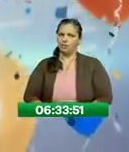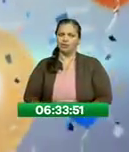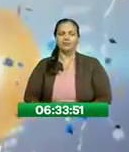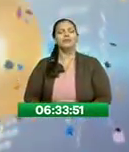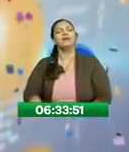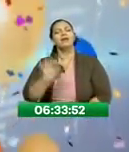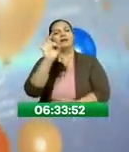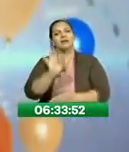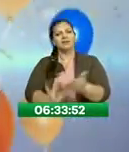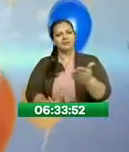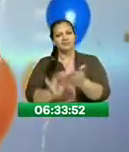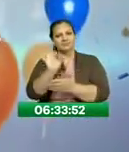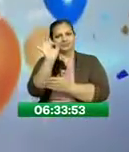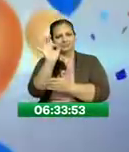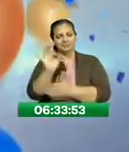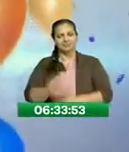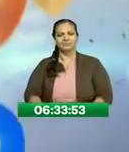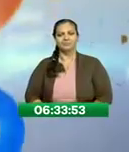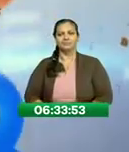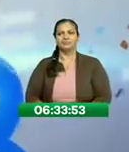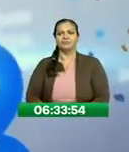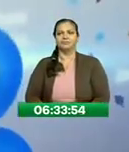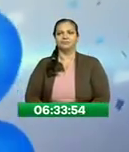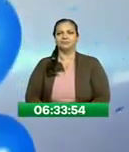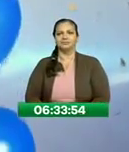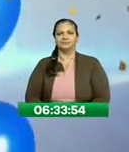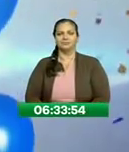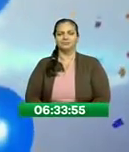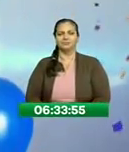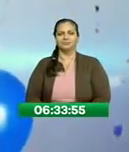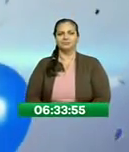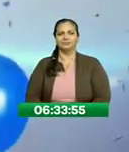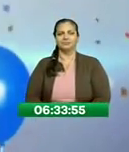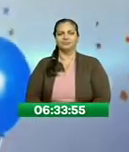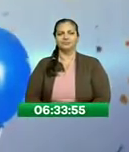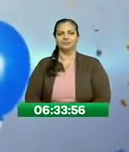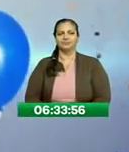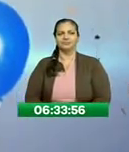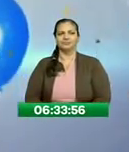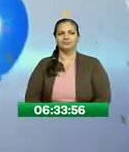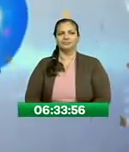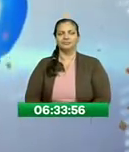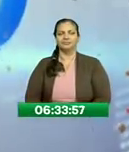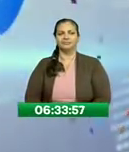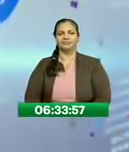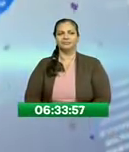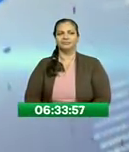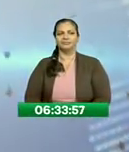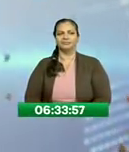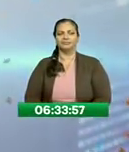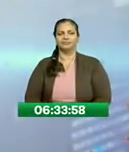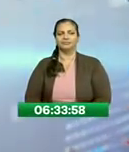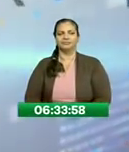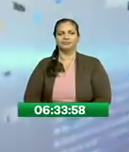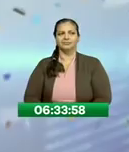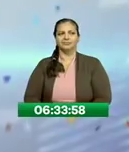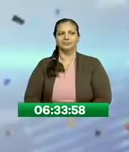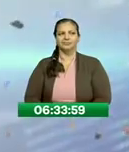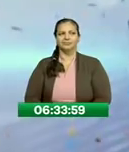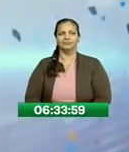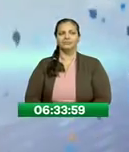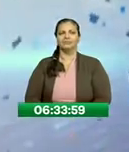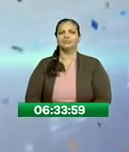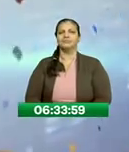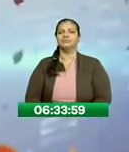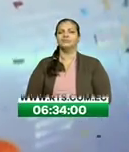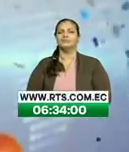¡Por ella, por los bollos! ¡Eso! ¡Por los bollos y por ella! De parte de su hijo, feliz cumpleaños,